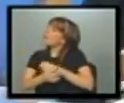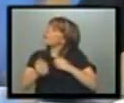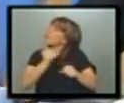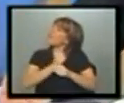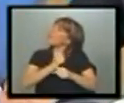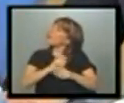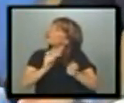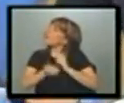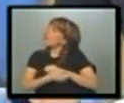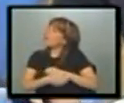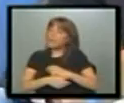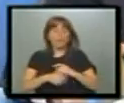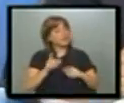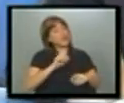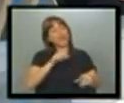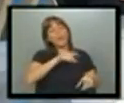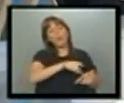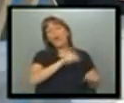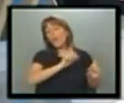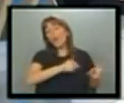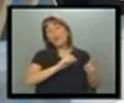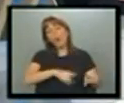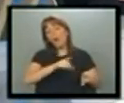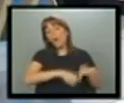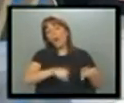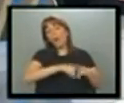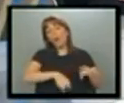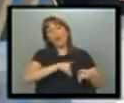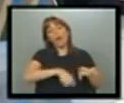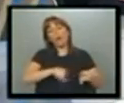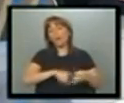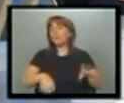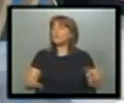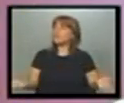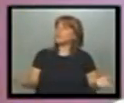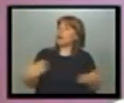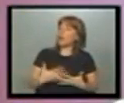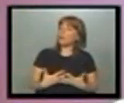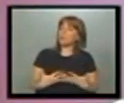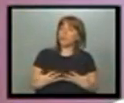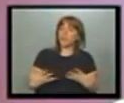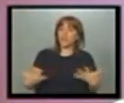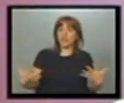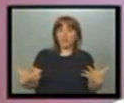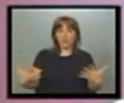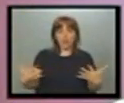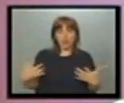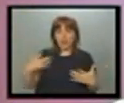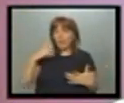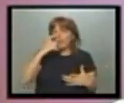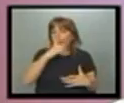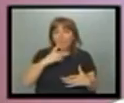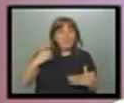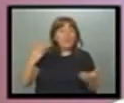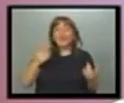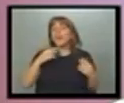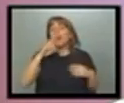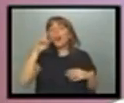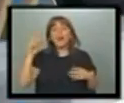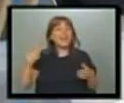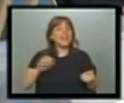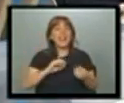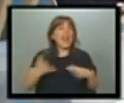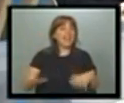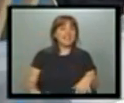Lo mantuvieron siempre en algo que a él le resultaba aburrido. Se sabe que hacía, olía perfumes este muchacho. ¿Qué hacía en la fábrica de perfumes,